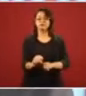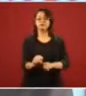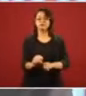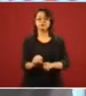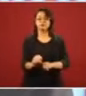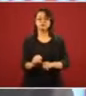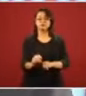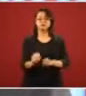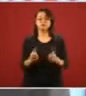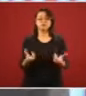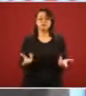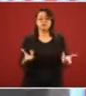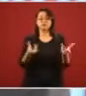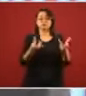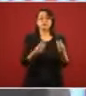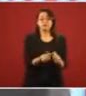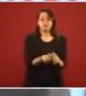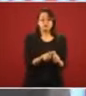se reunieron